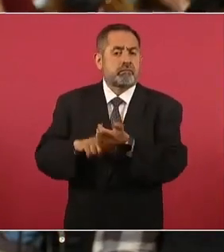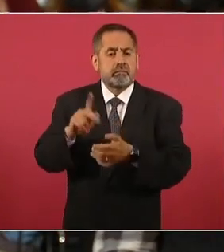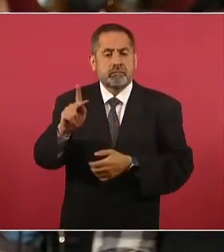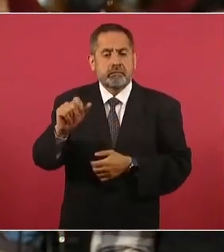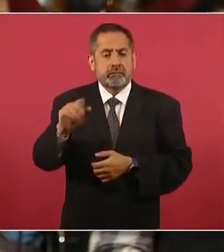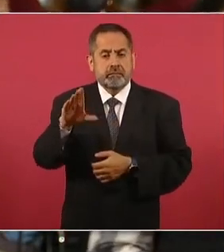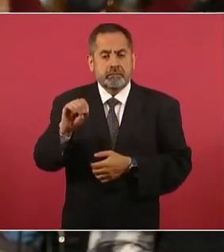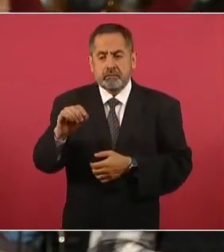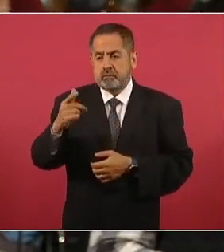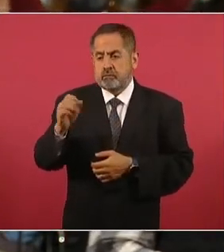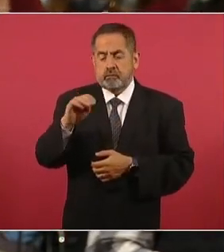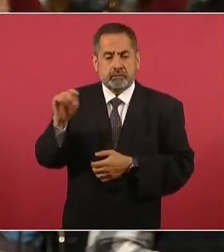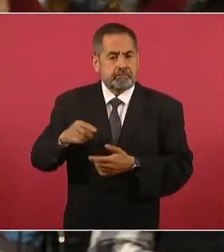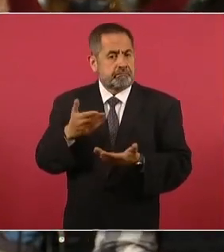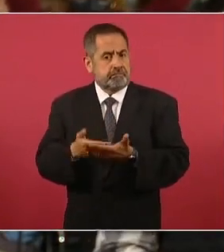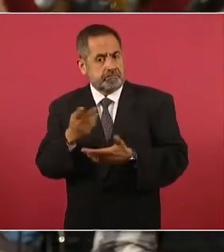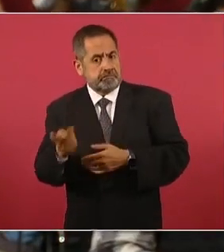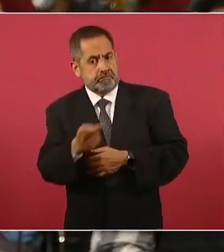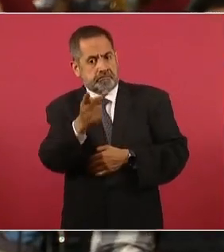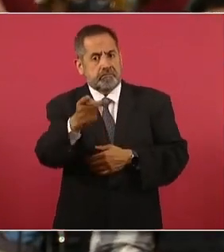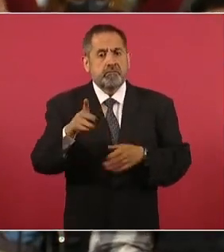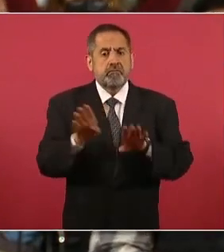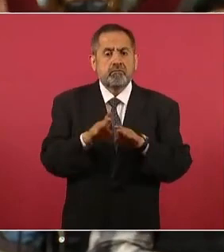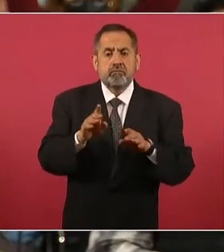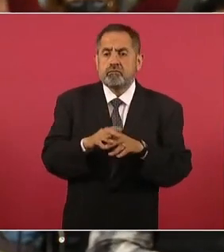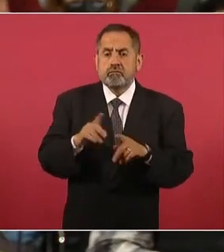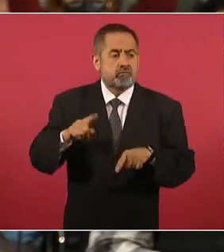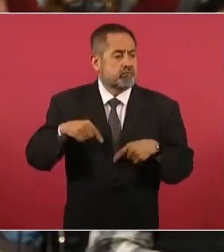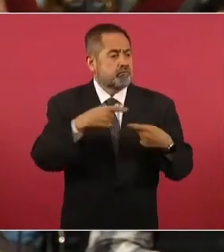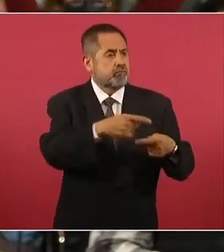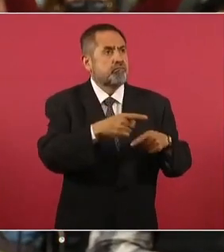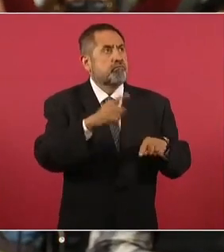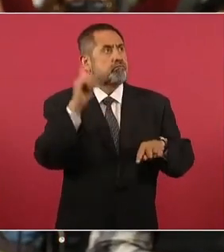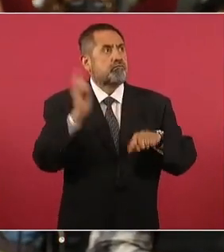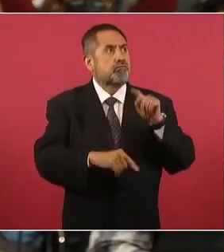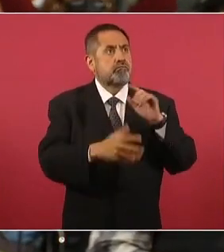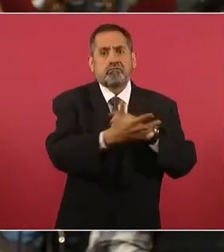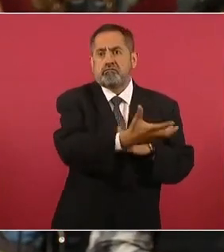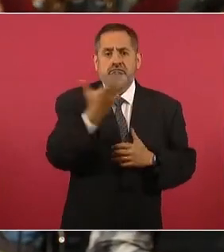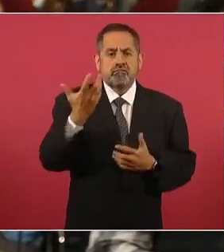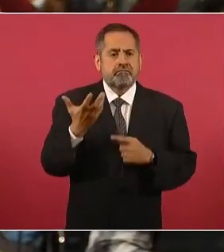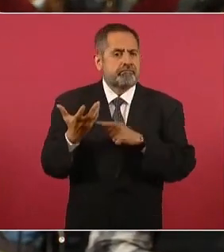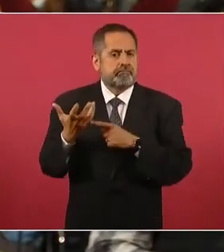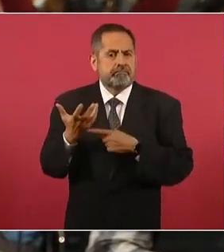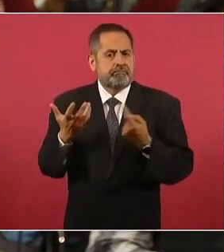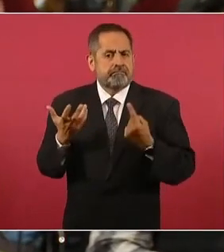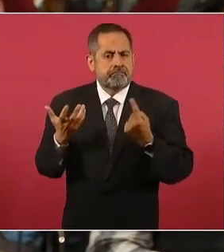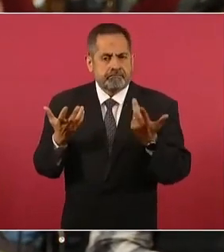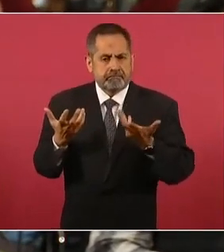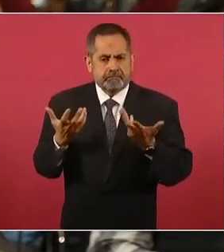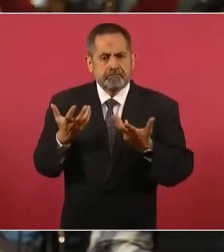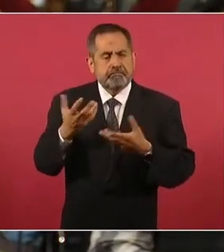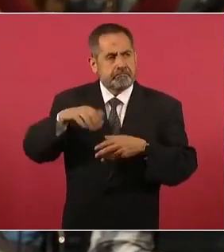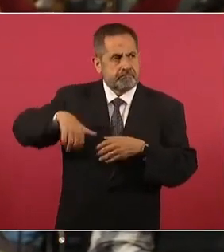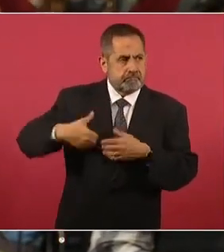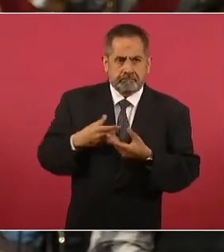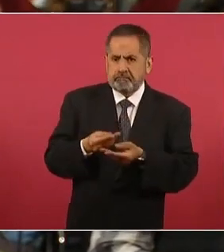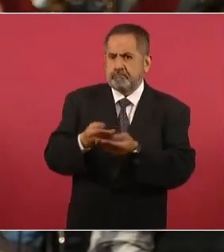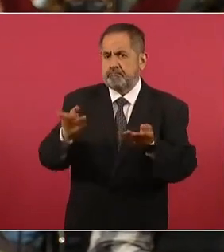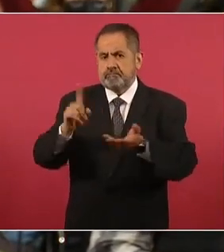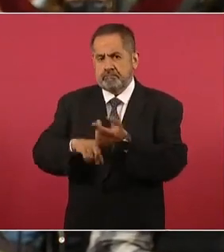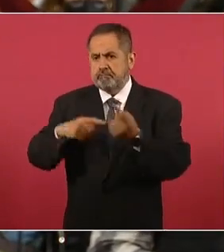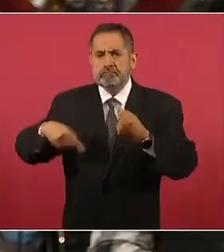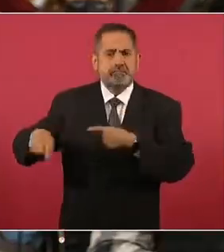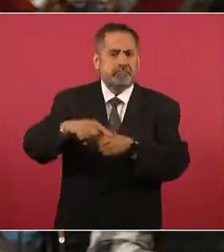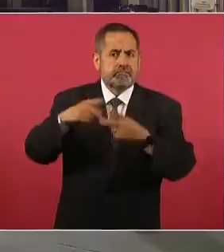ahora a usted se le hace el planteamiento sobre la subrogación de los activos de FICREA que existen, con la finalidad de recuperar sus ahorros al 100% de toda